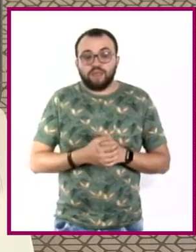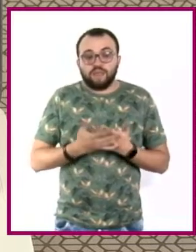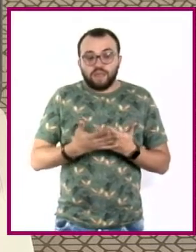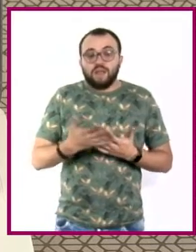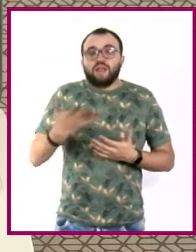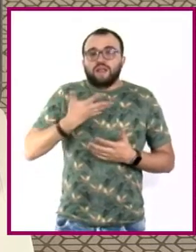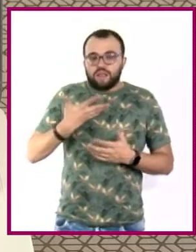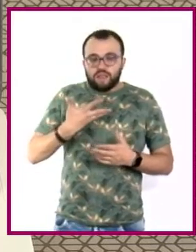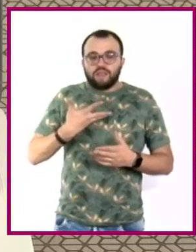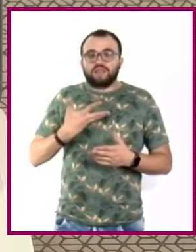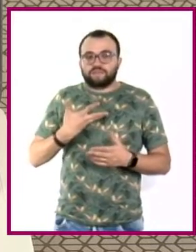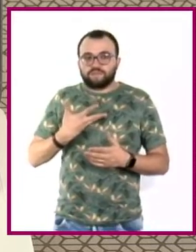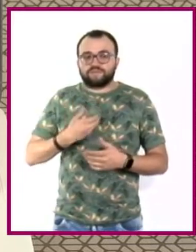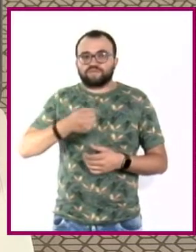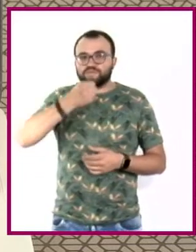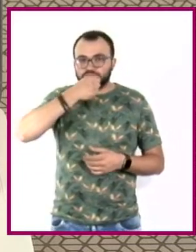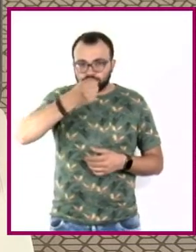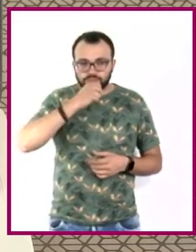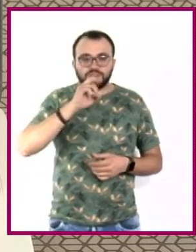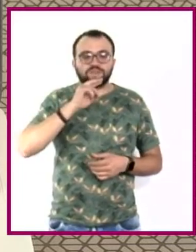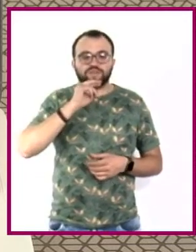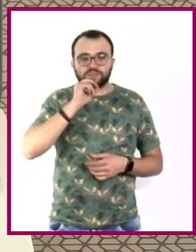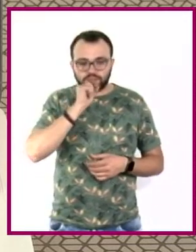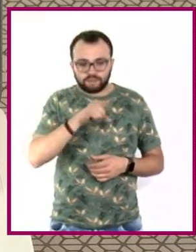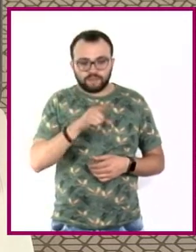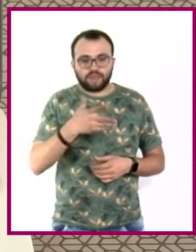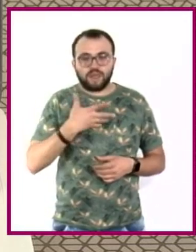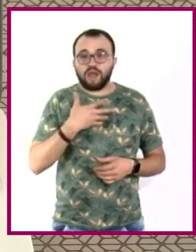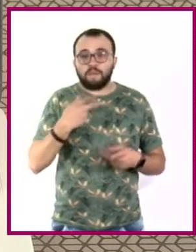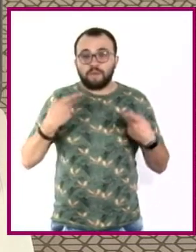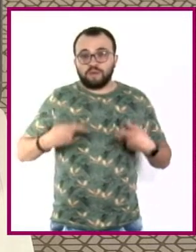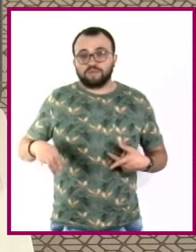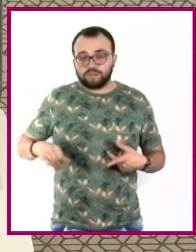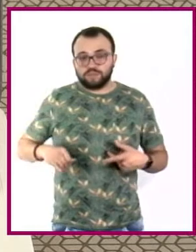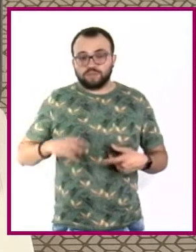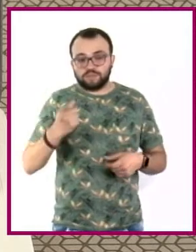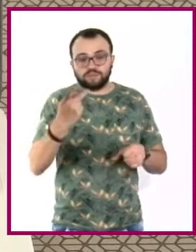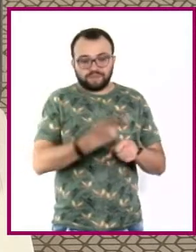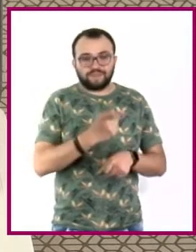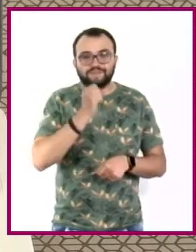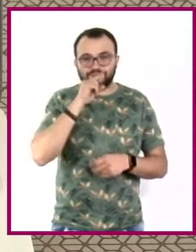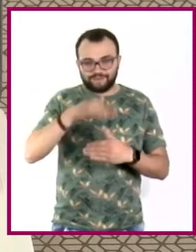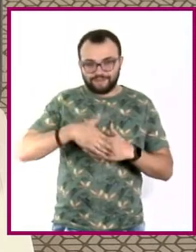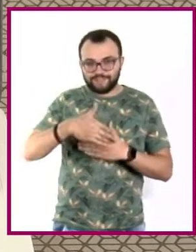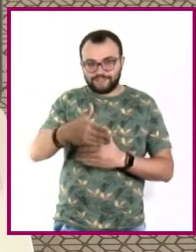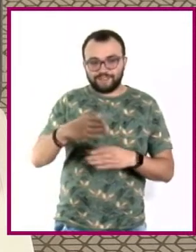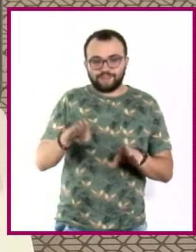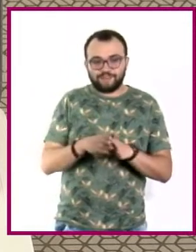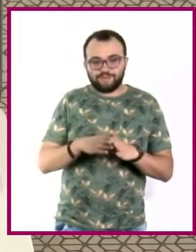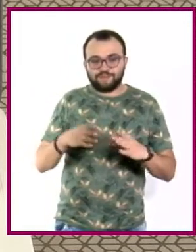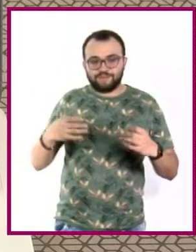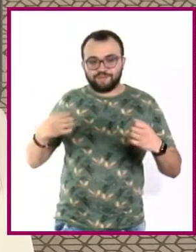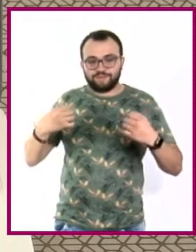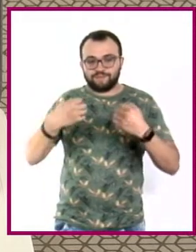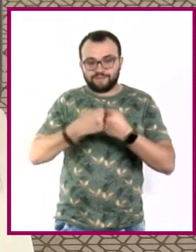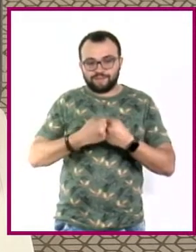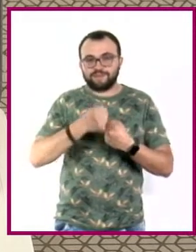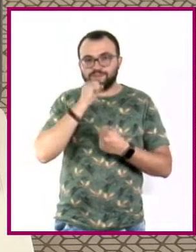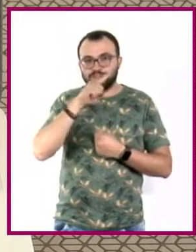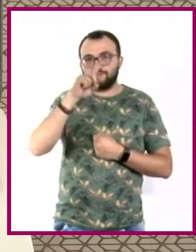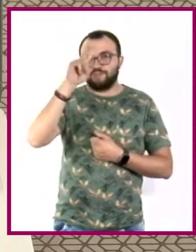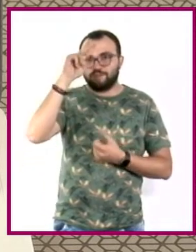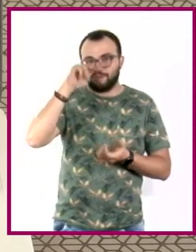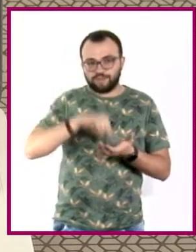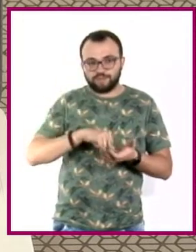hecho reportajes. Hay mucha gente interesada en lo que está sucediendo, sobre todo a partir de esta coyuntura que se dio en el 2020,